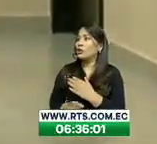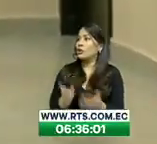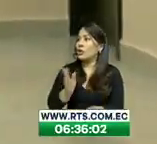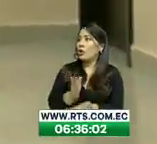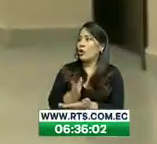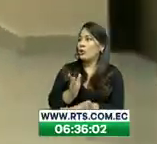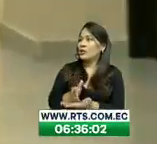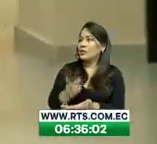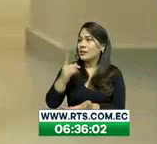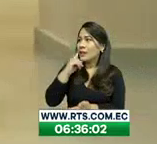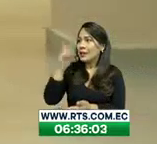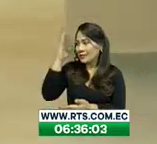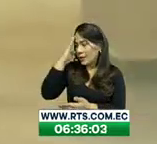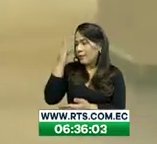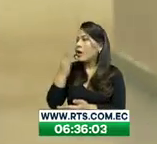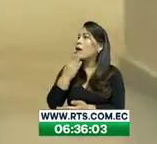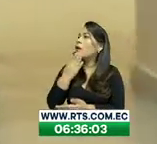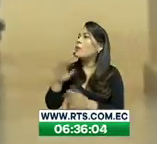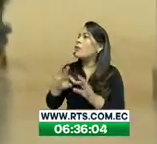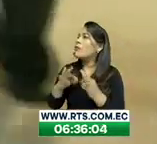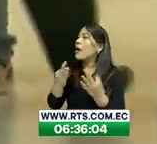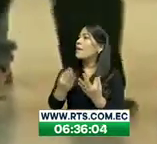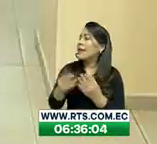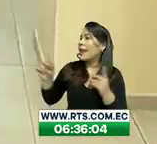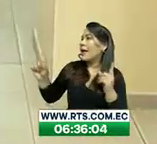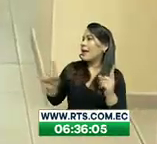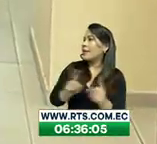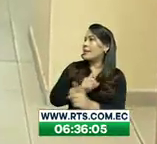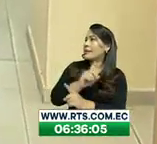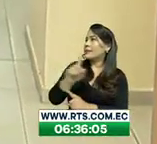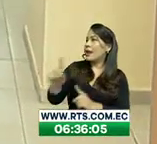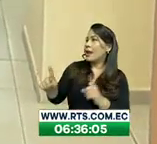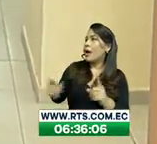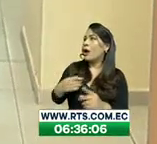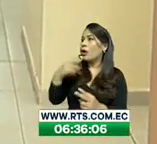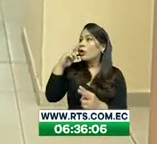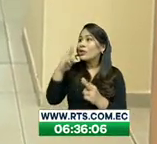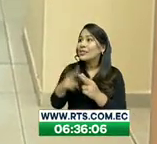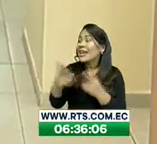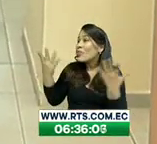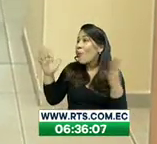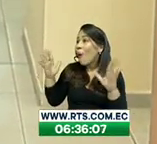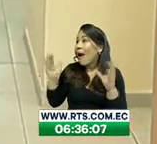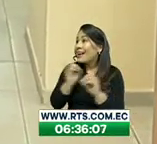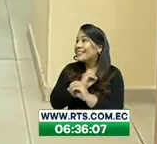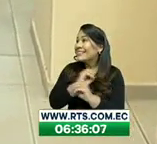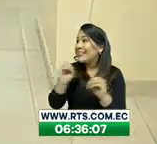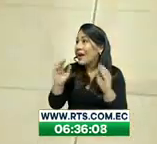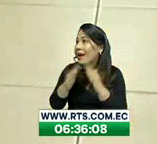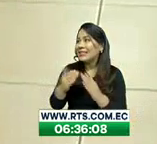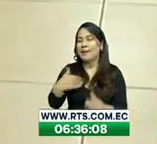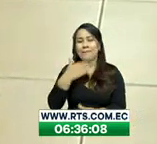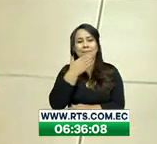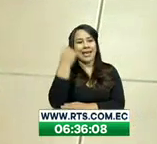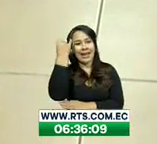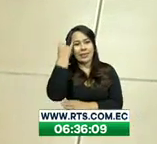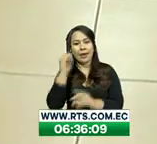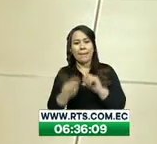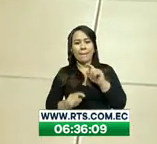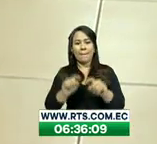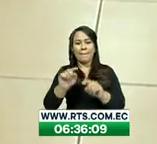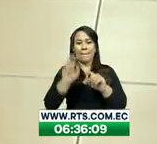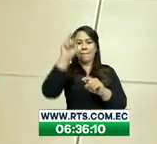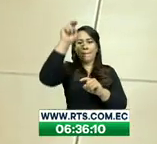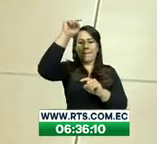industrial sabía los movimientos de sus familiares. Al conocer que no estaban en casa, ingresó al inmueble por el patio